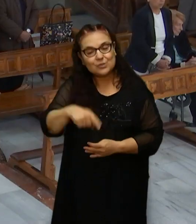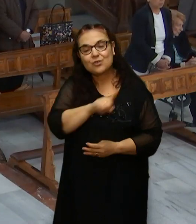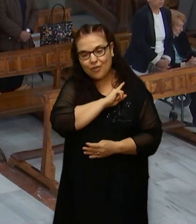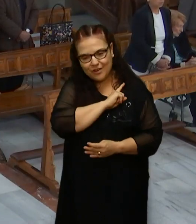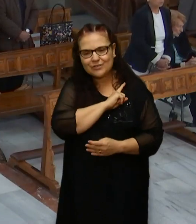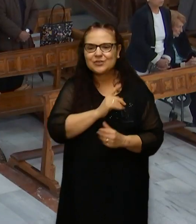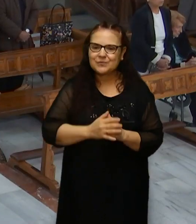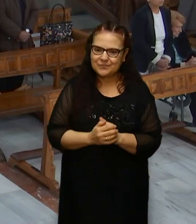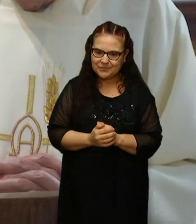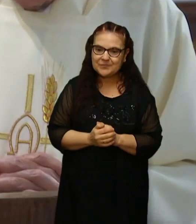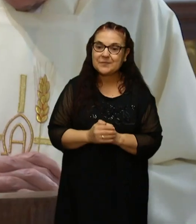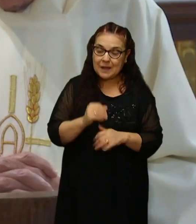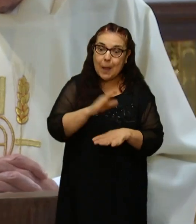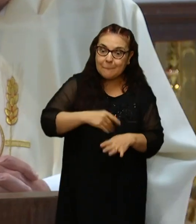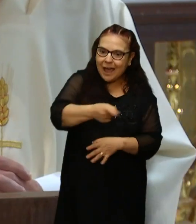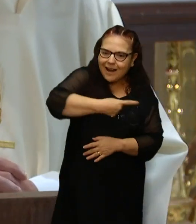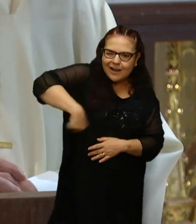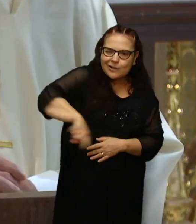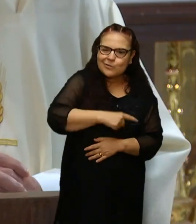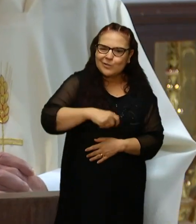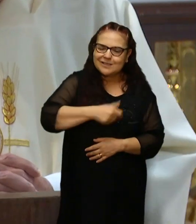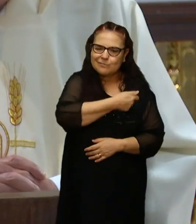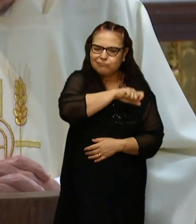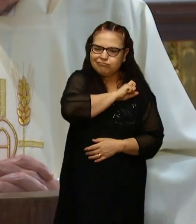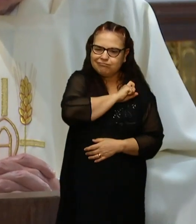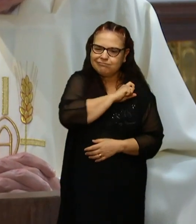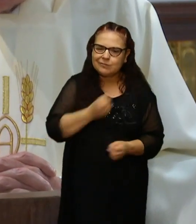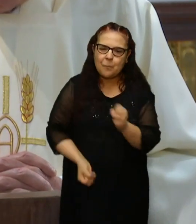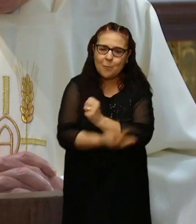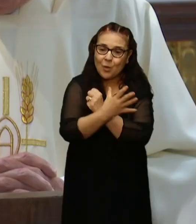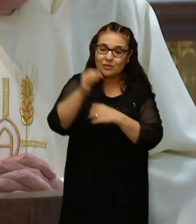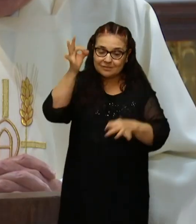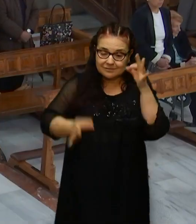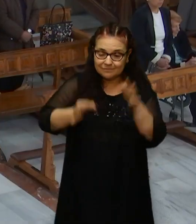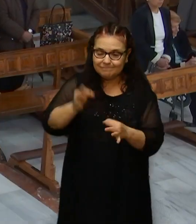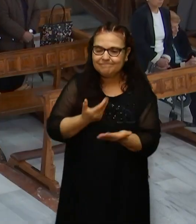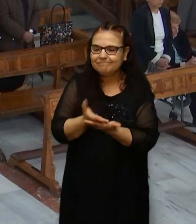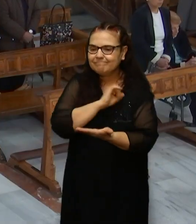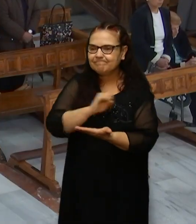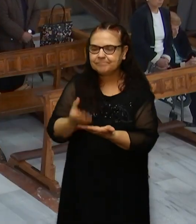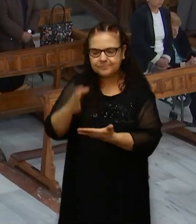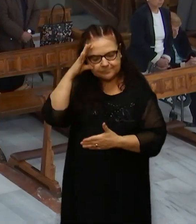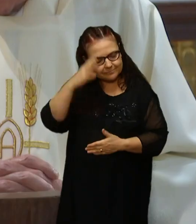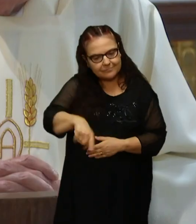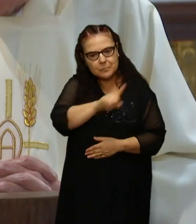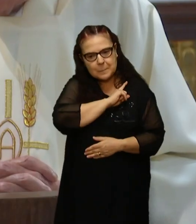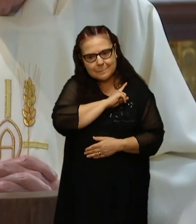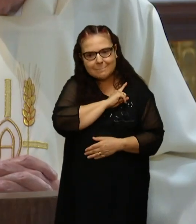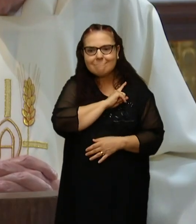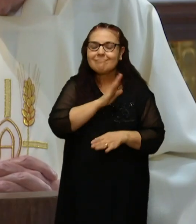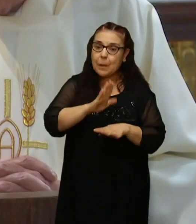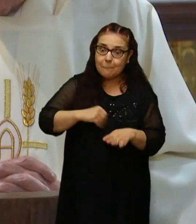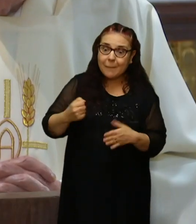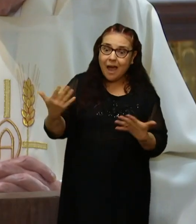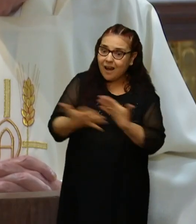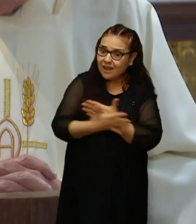rogamos, óyenos. Para que en nuestra patria brote la justicia, roguemos al Señor. Te rogamos, óyenos. Para que entre